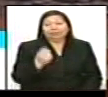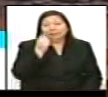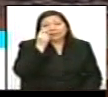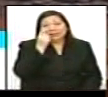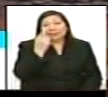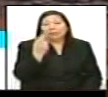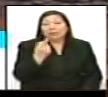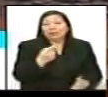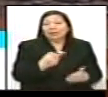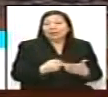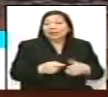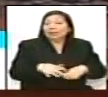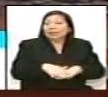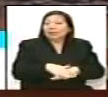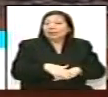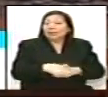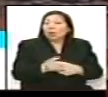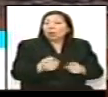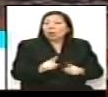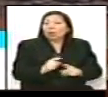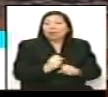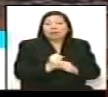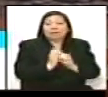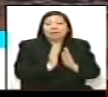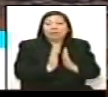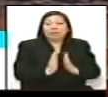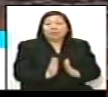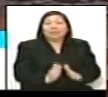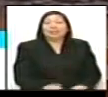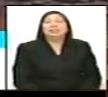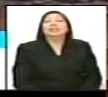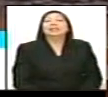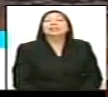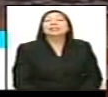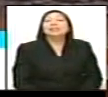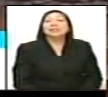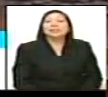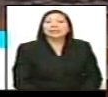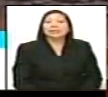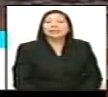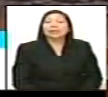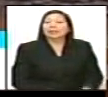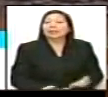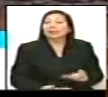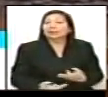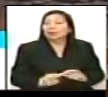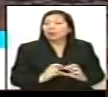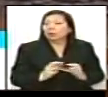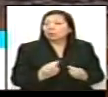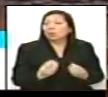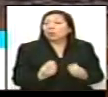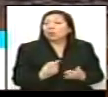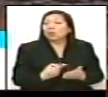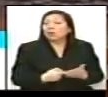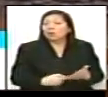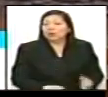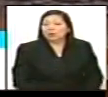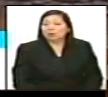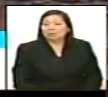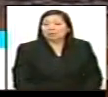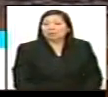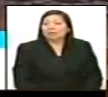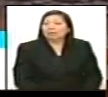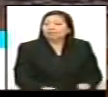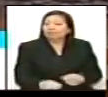admirable el progreso que se está tratando de hacer en cuanto a la formalización del financiamiento partidario, de cómo